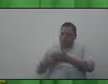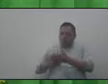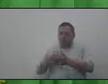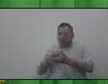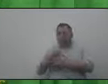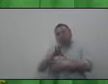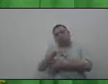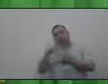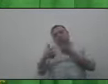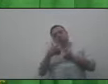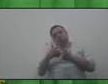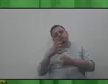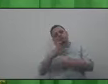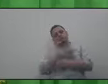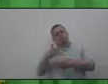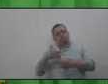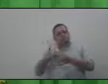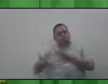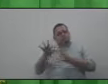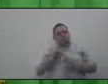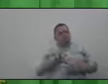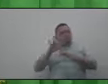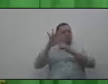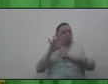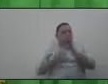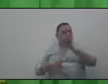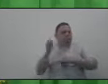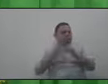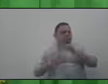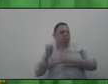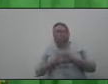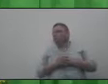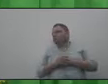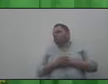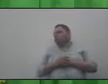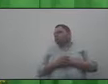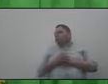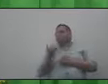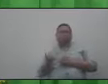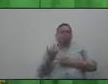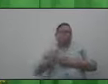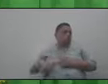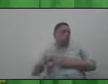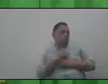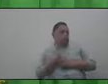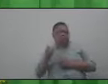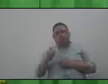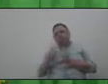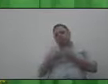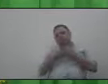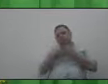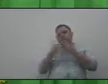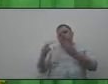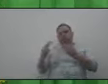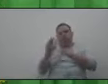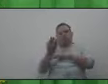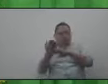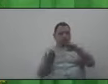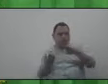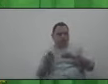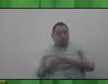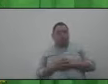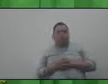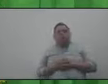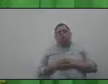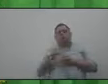especialmente aquí en el departamento de Casanare. Por eso nosotros elevamos una voz y pedimos que